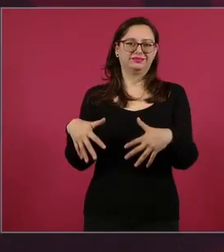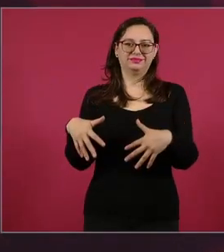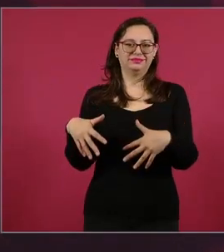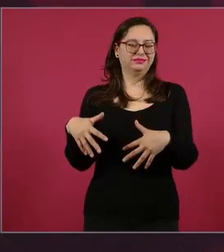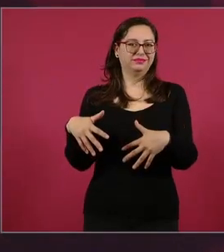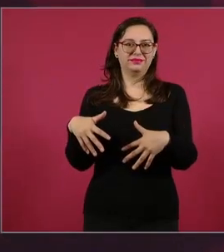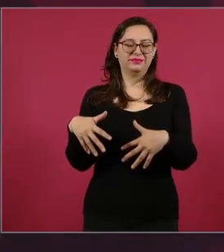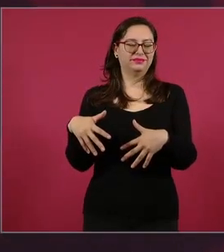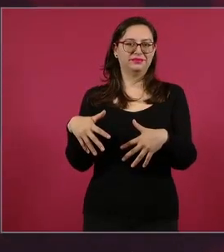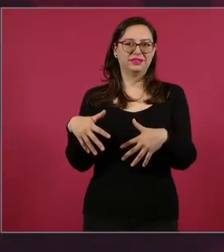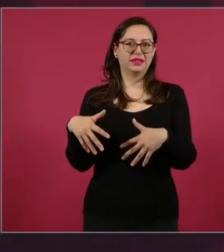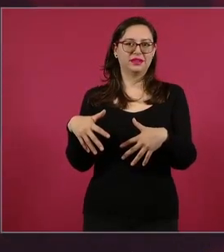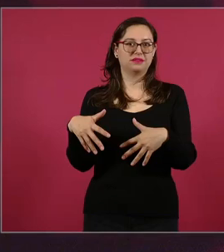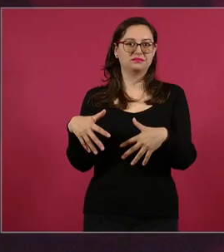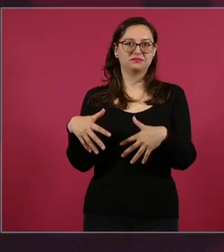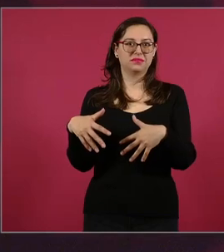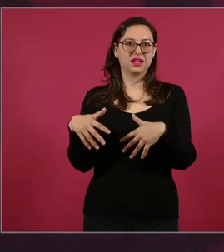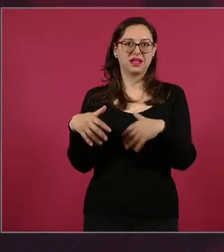cualquier